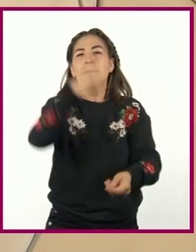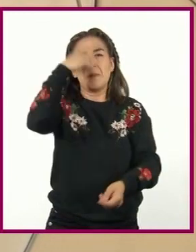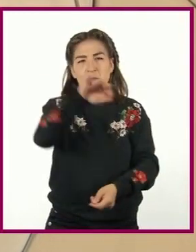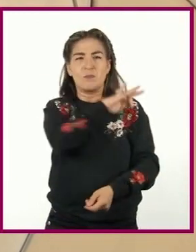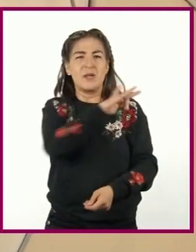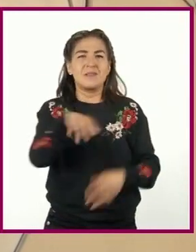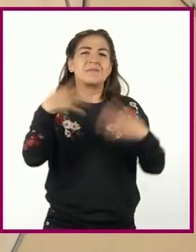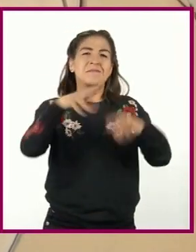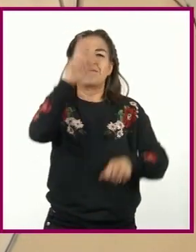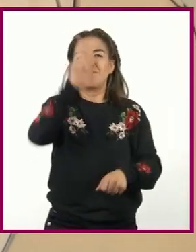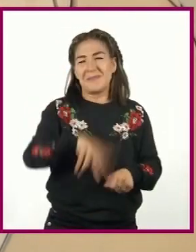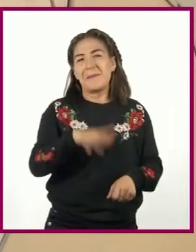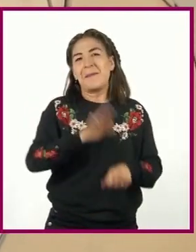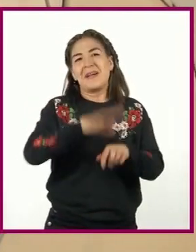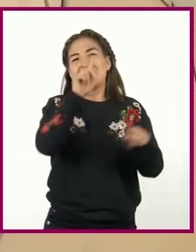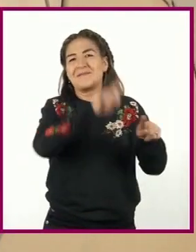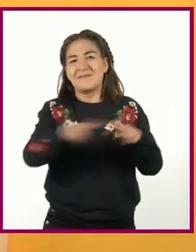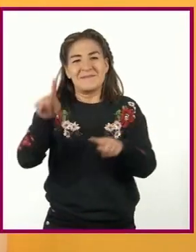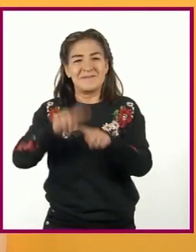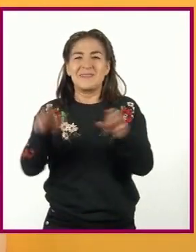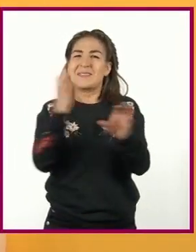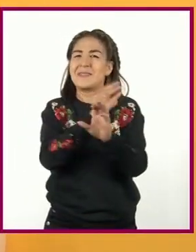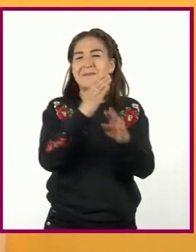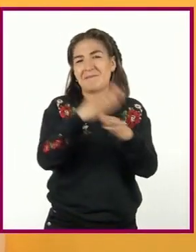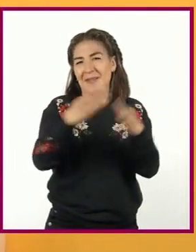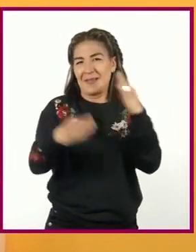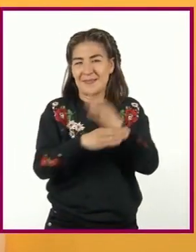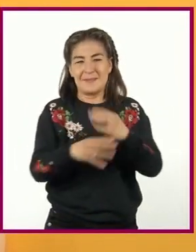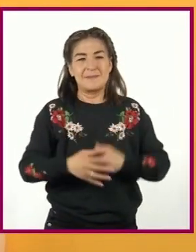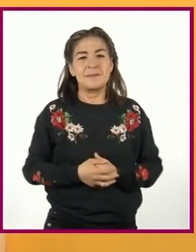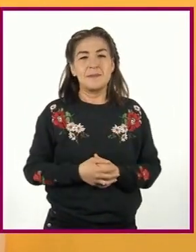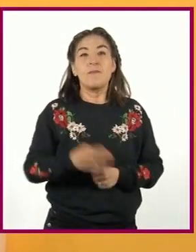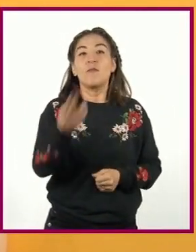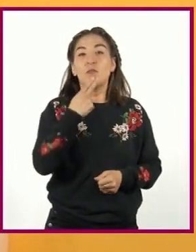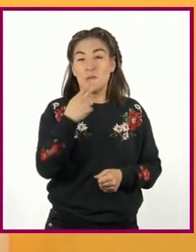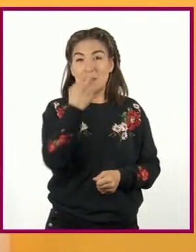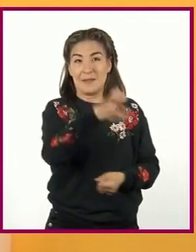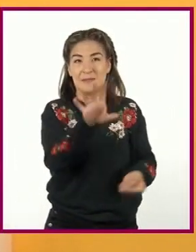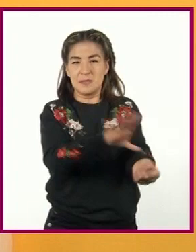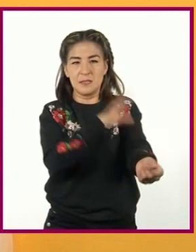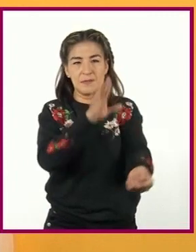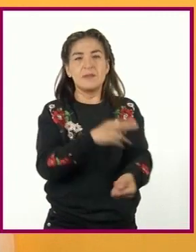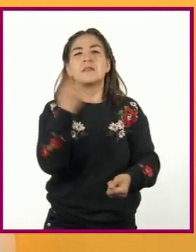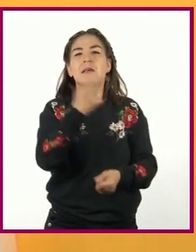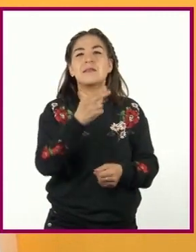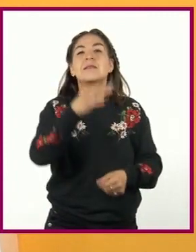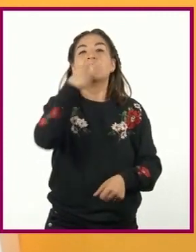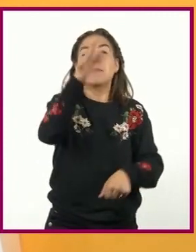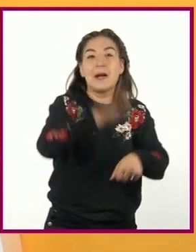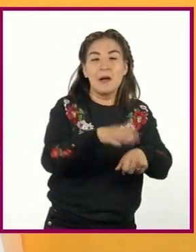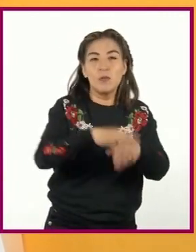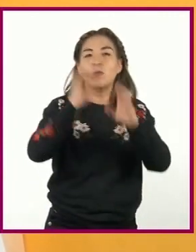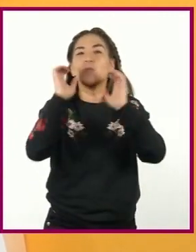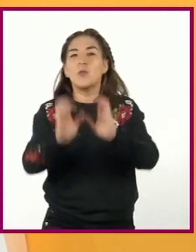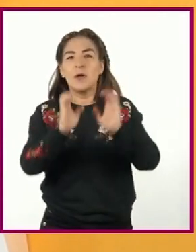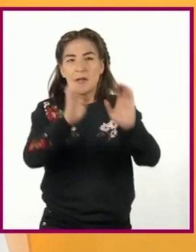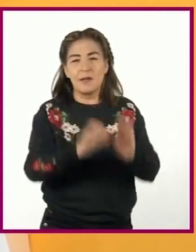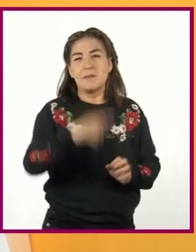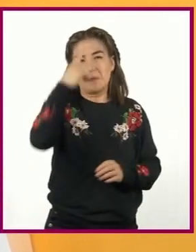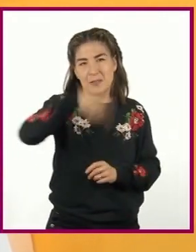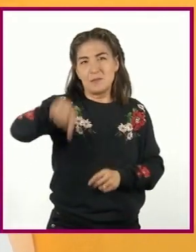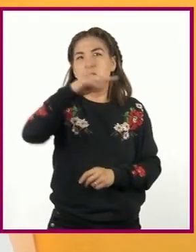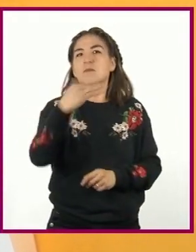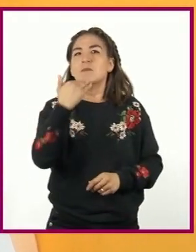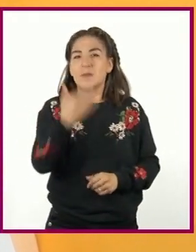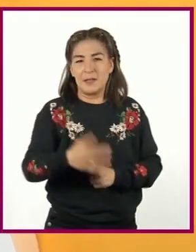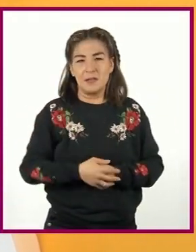de innumerables dispositivos. El uso de la electricidad requiere precaución y medidas de seguridad,